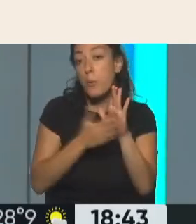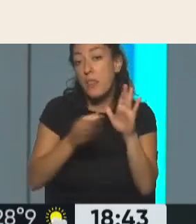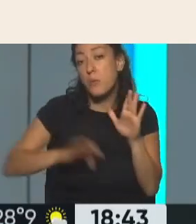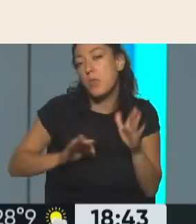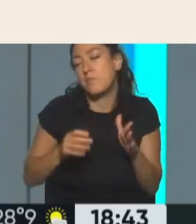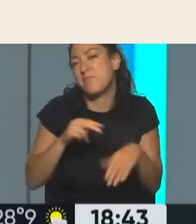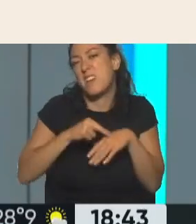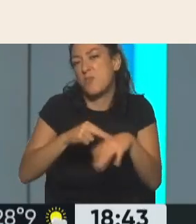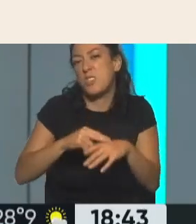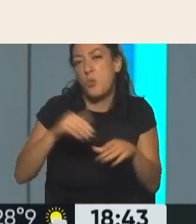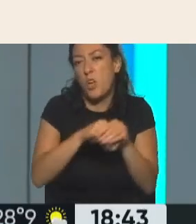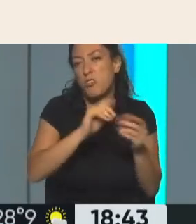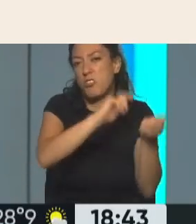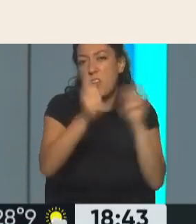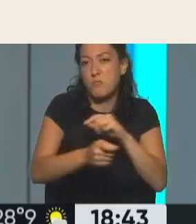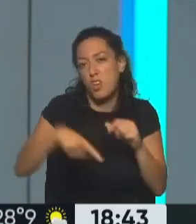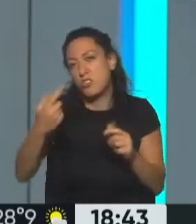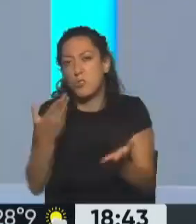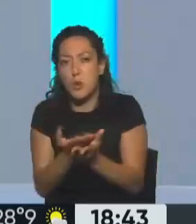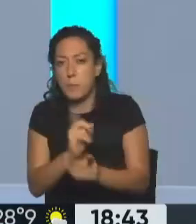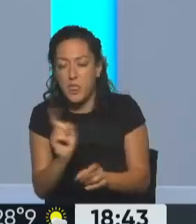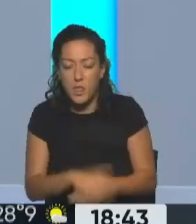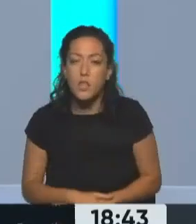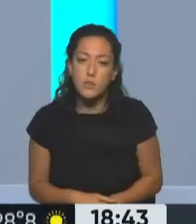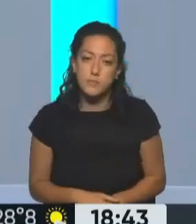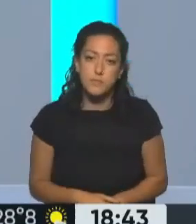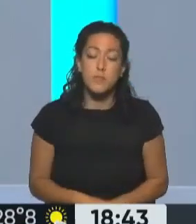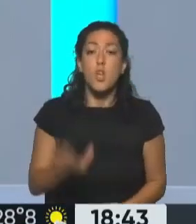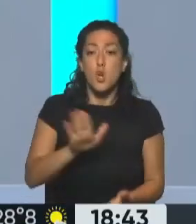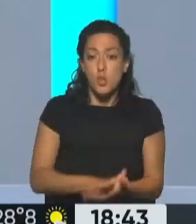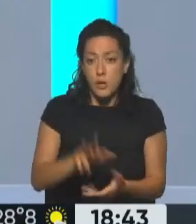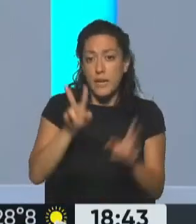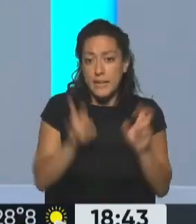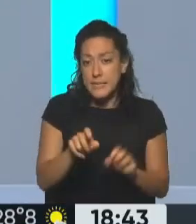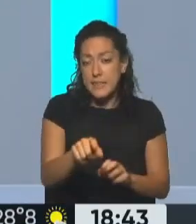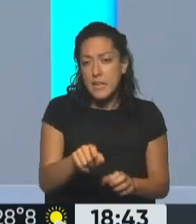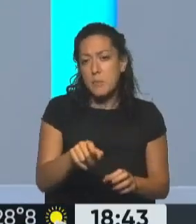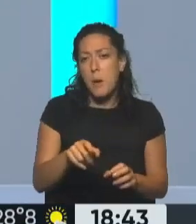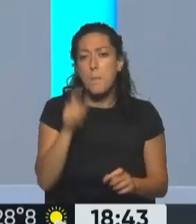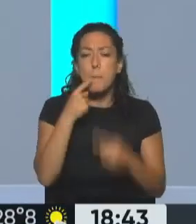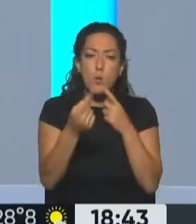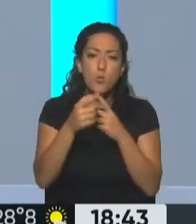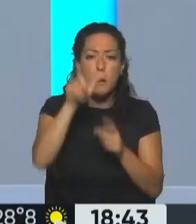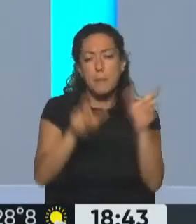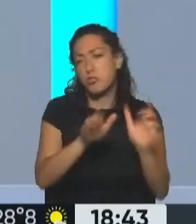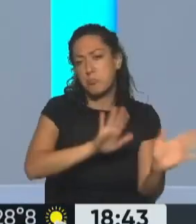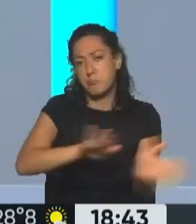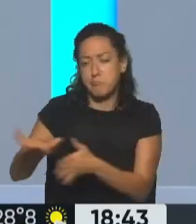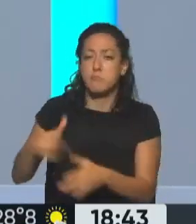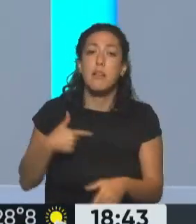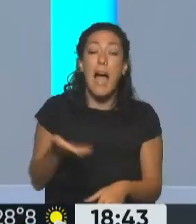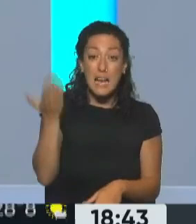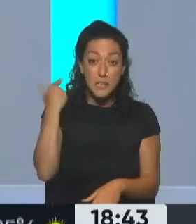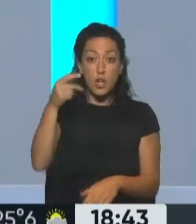incluye tecnología de reconocimiento facial, que permite certificar la identidad al momento de ingresar a la plataforma para realizar